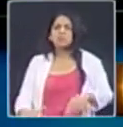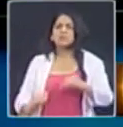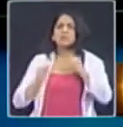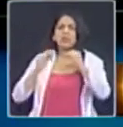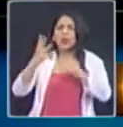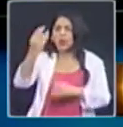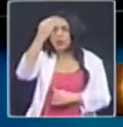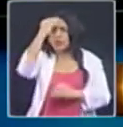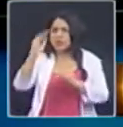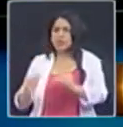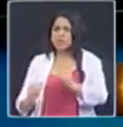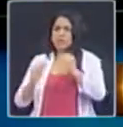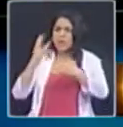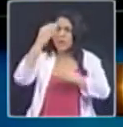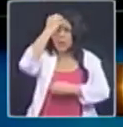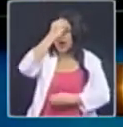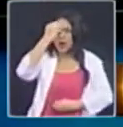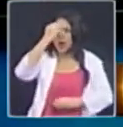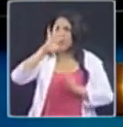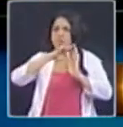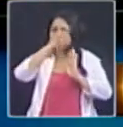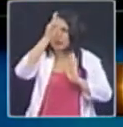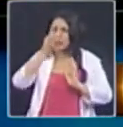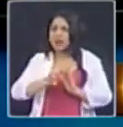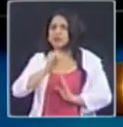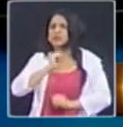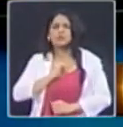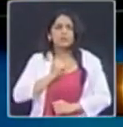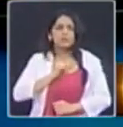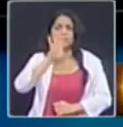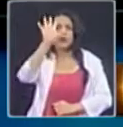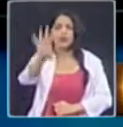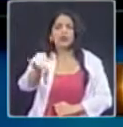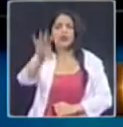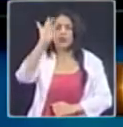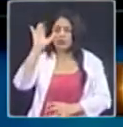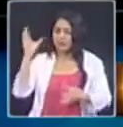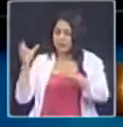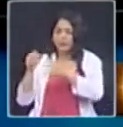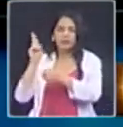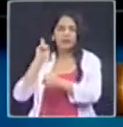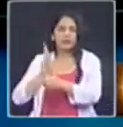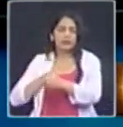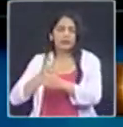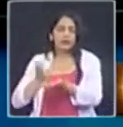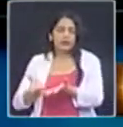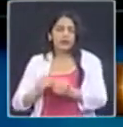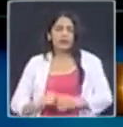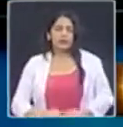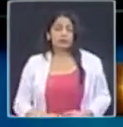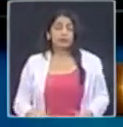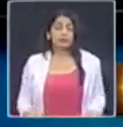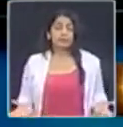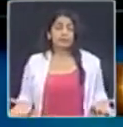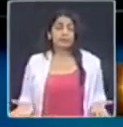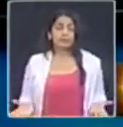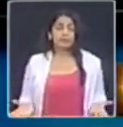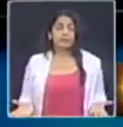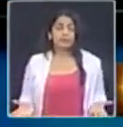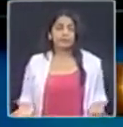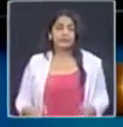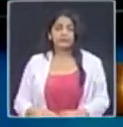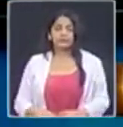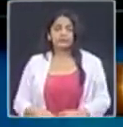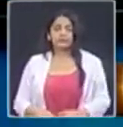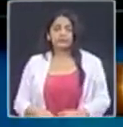este mecanismo de que decidamos que sean electos por elección popular no hay fórmula perfecta es decir no no me parece que es una